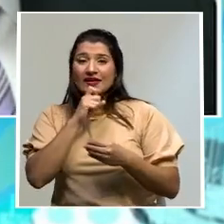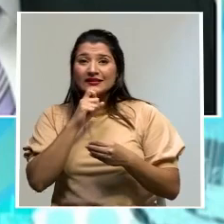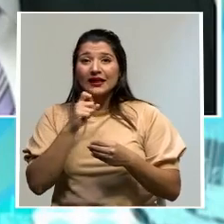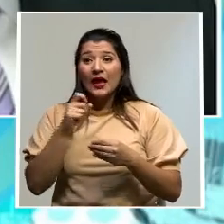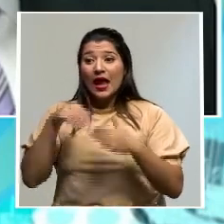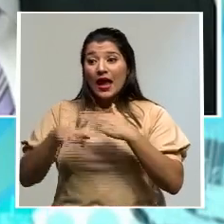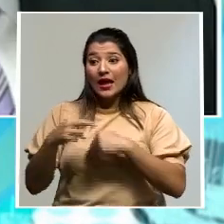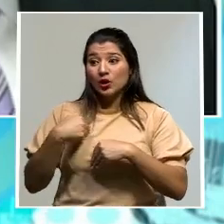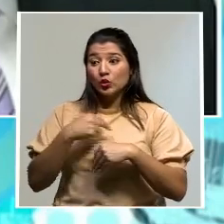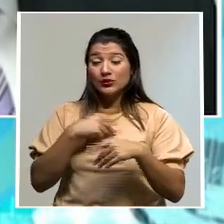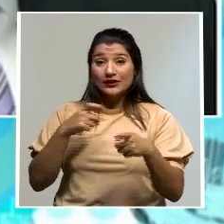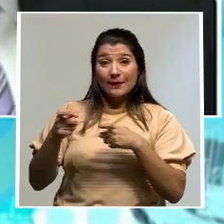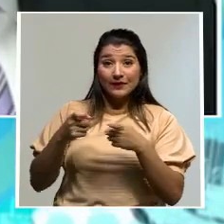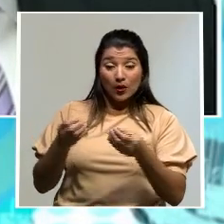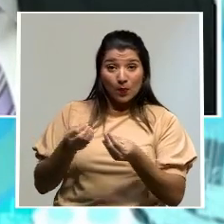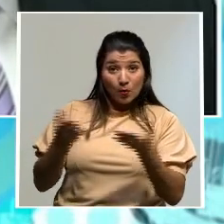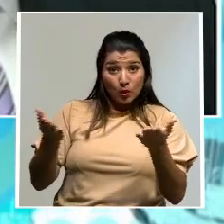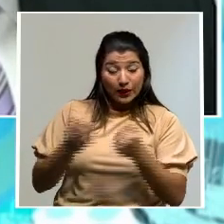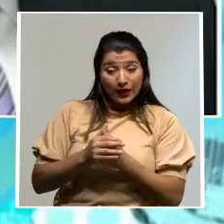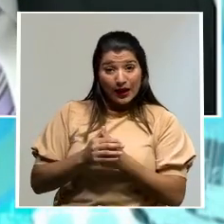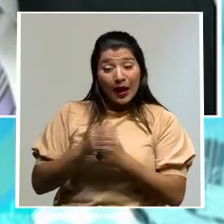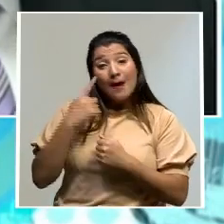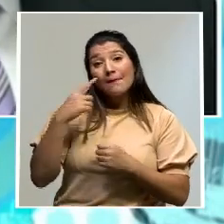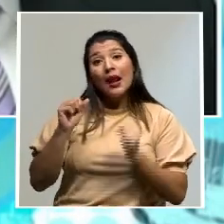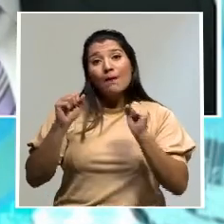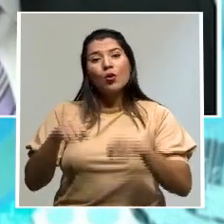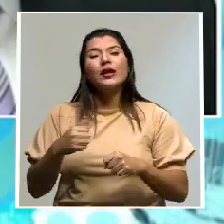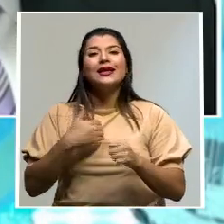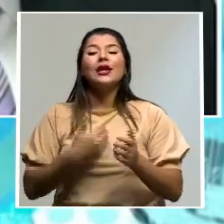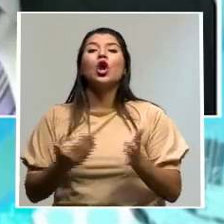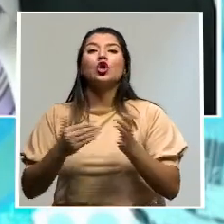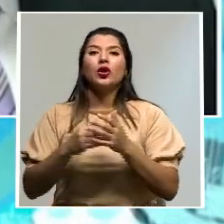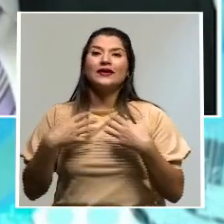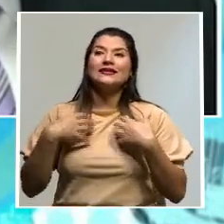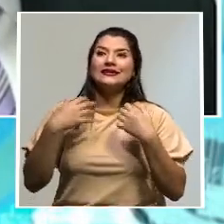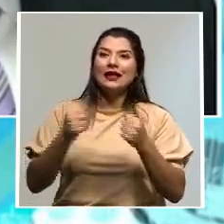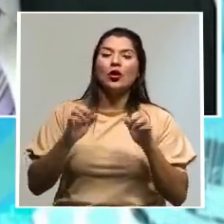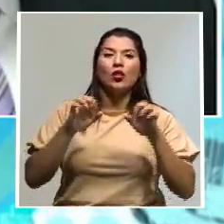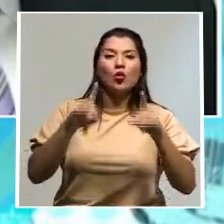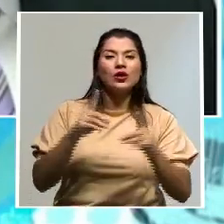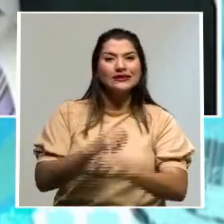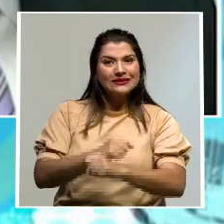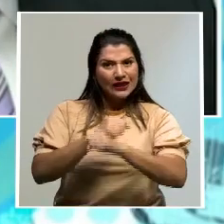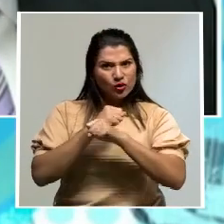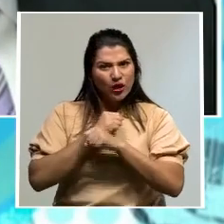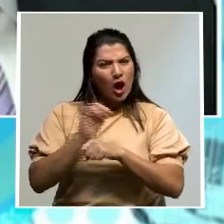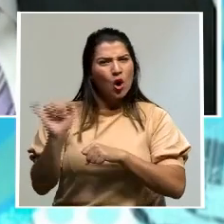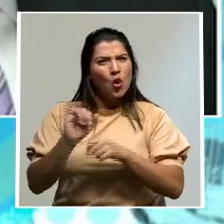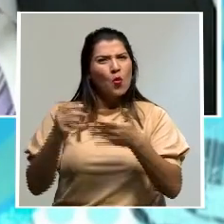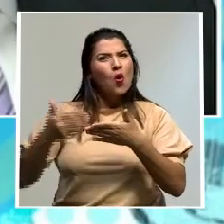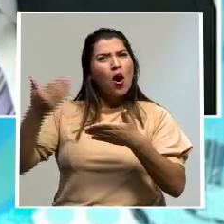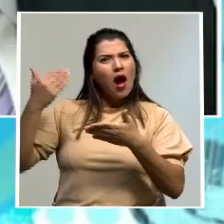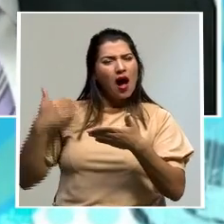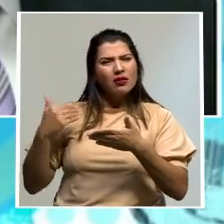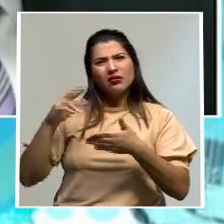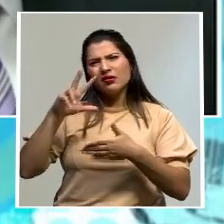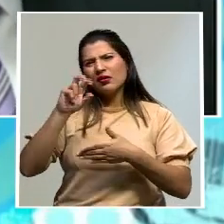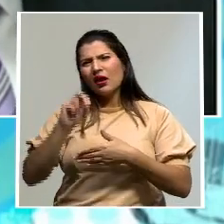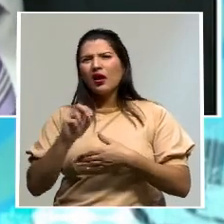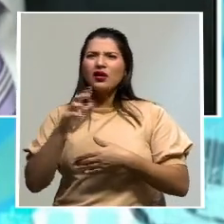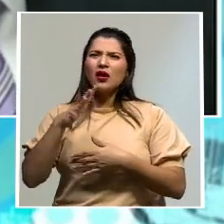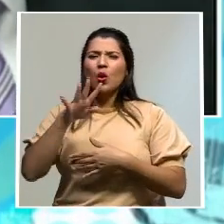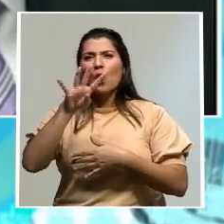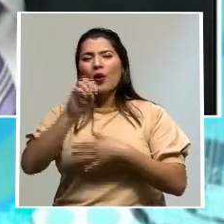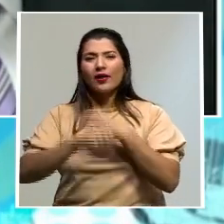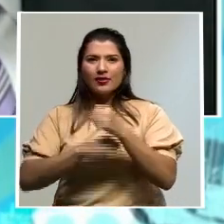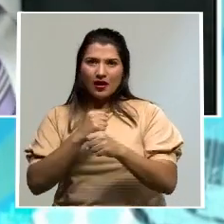nuestra administración pública para que vuelva a tener la salud, la educación, la seguridad, los niveles que tuvimos hace unos 30 o 40 años,